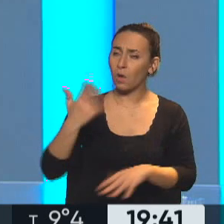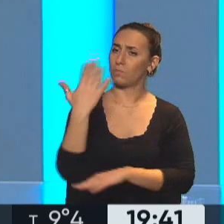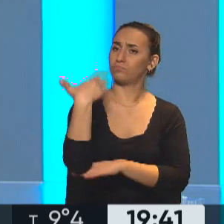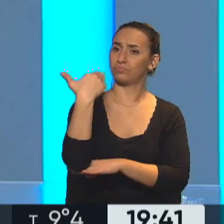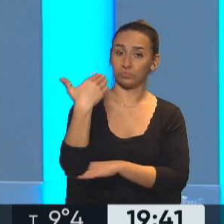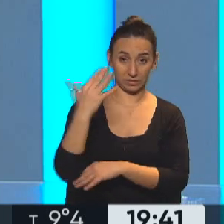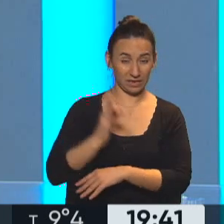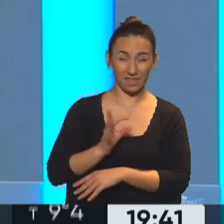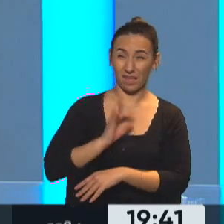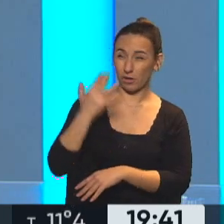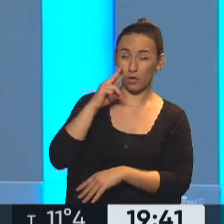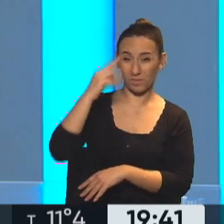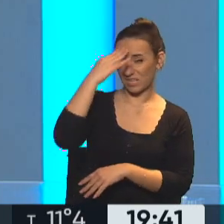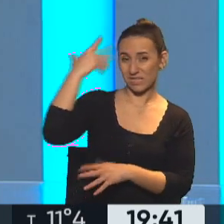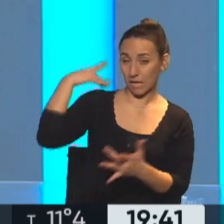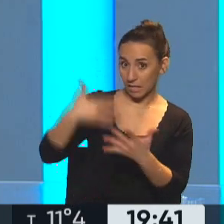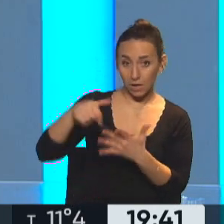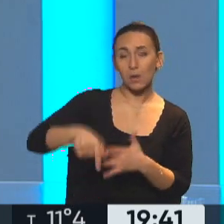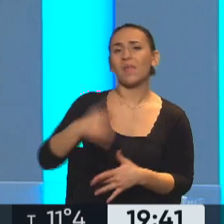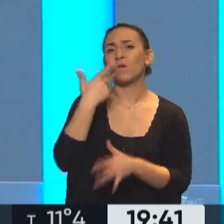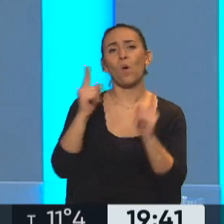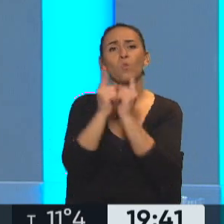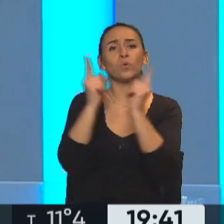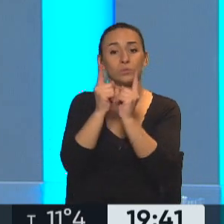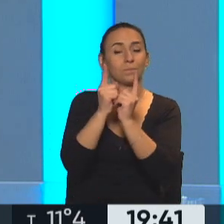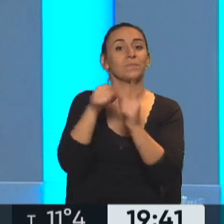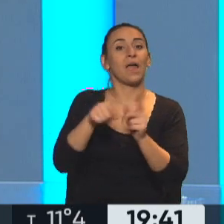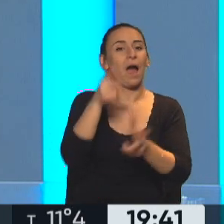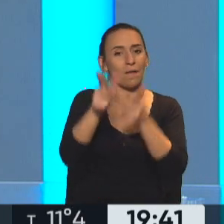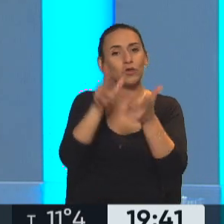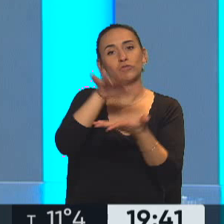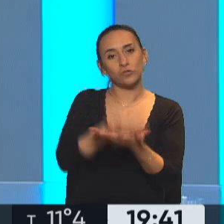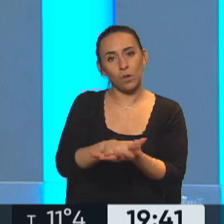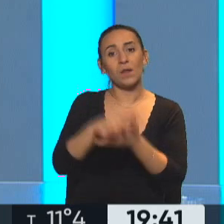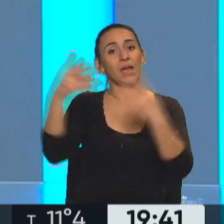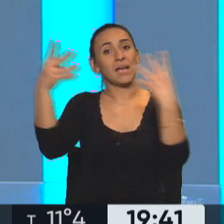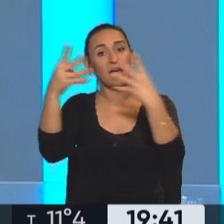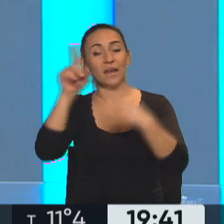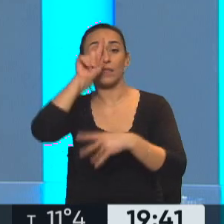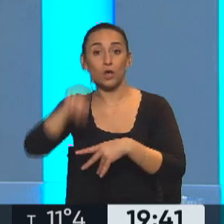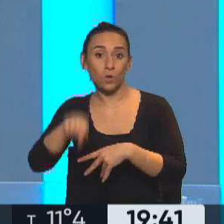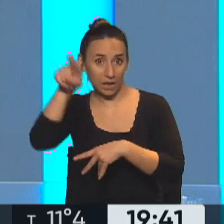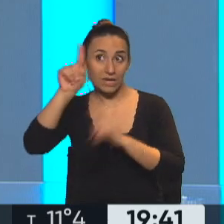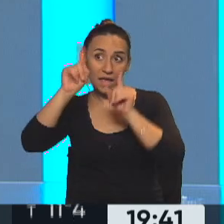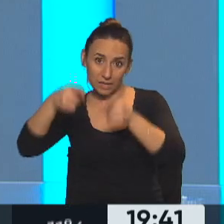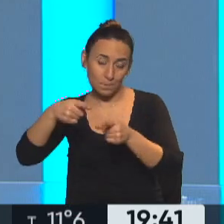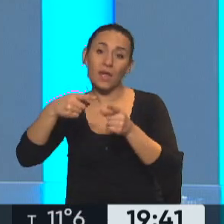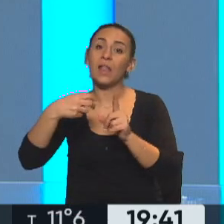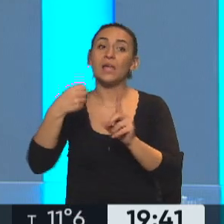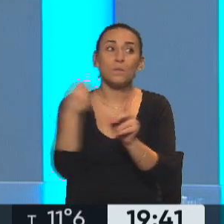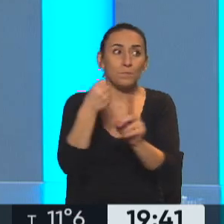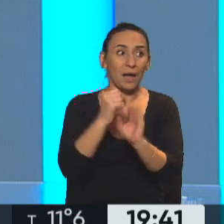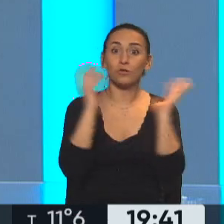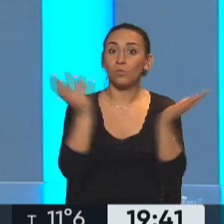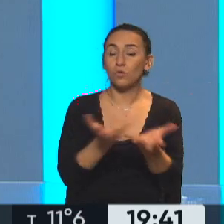el cual estuvo, bueno, centrado por un lado en la guerra en Ucrania y las consecuencias, sobre todo que se están viendo de esta guerra. Mencionábamos